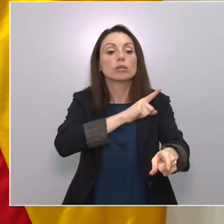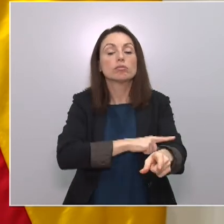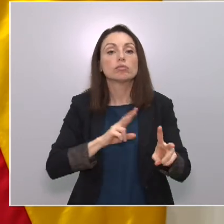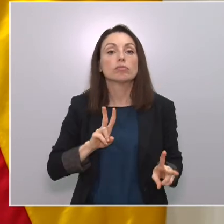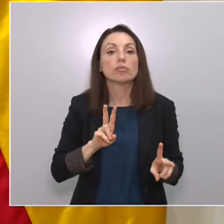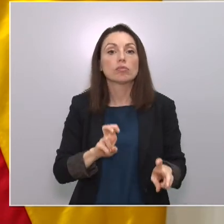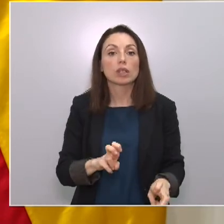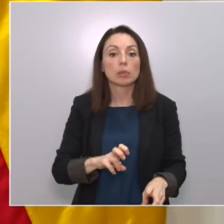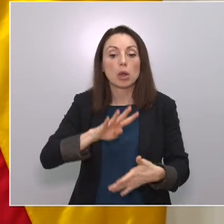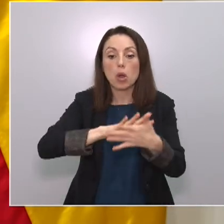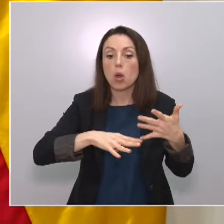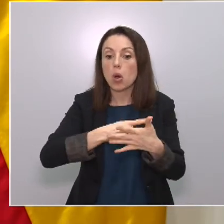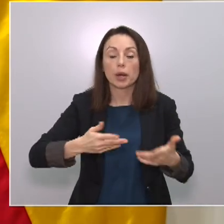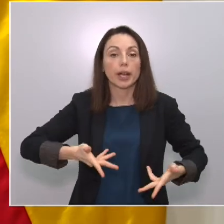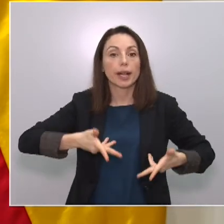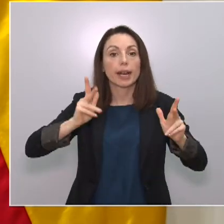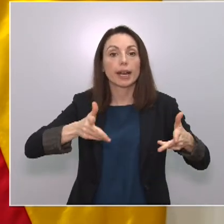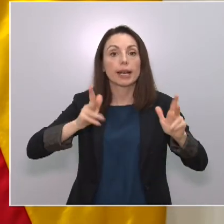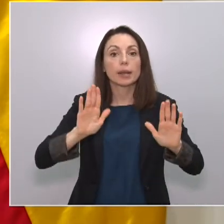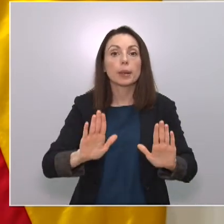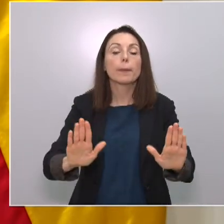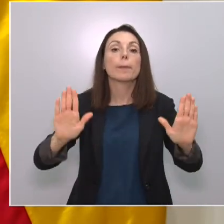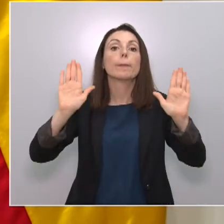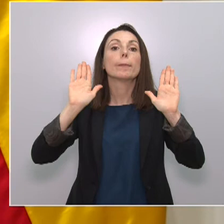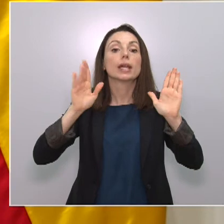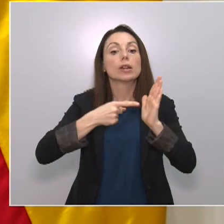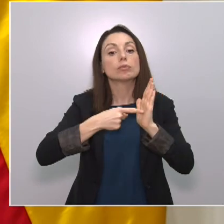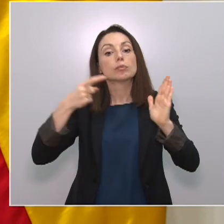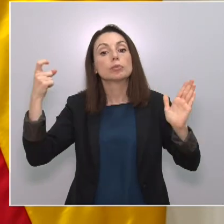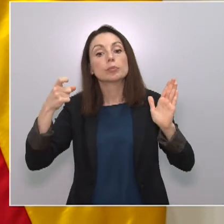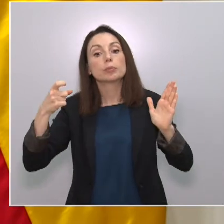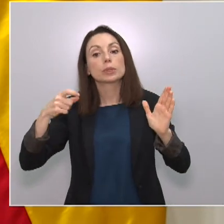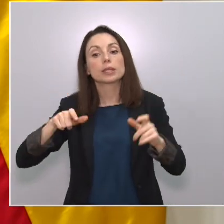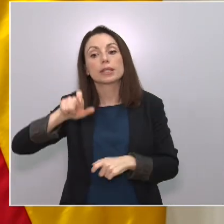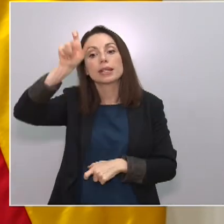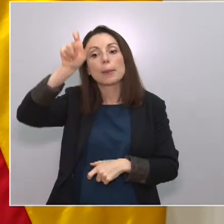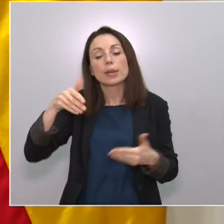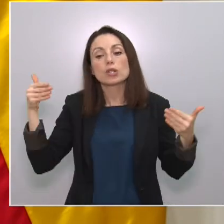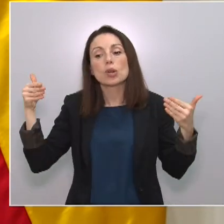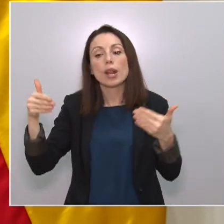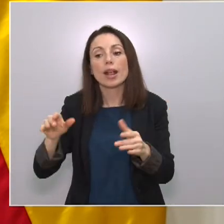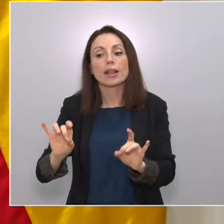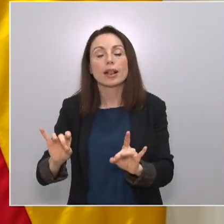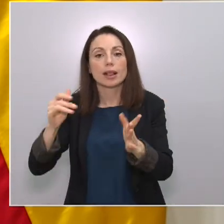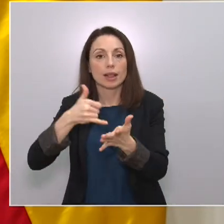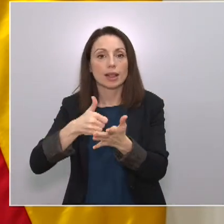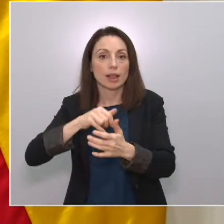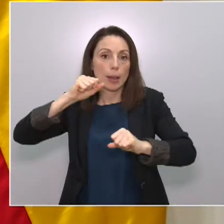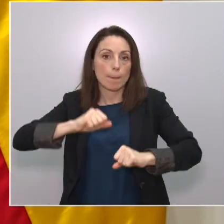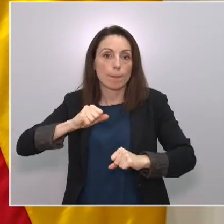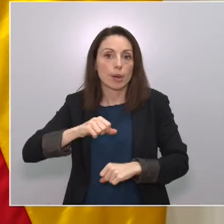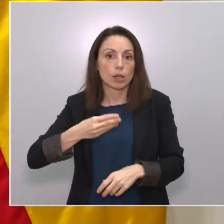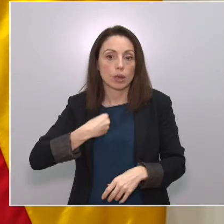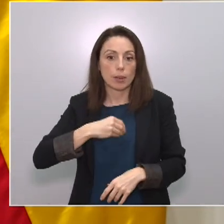pueden utilizar todas las horas del día, salvo las horas en concreto que están reservadas para las personas más vulnerables, las personas mayores, que era justamente lo que decíamos nosotros,